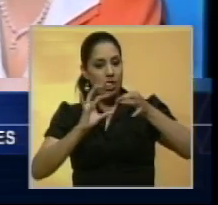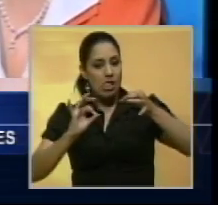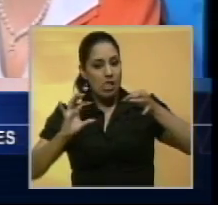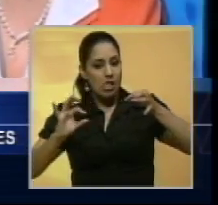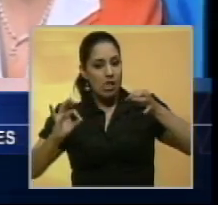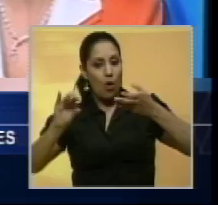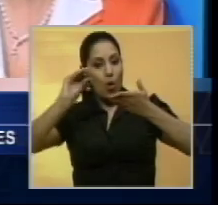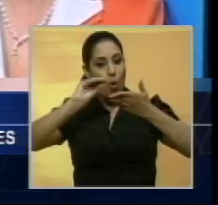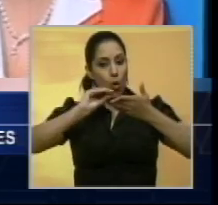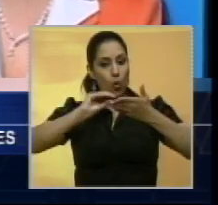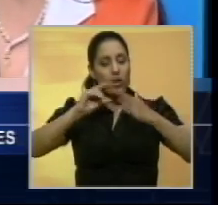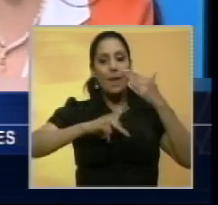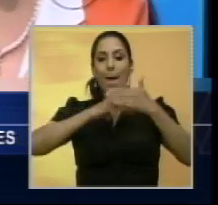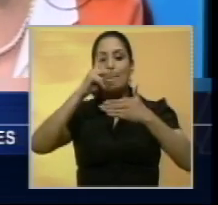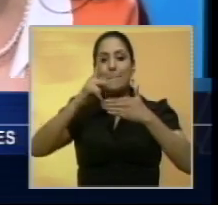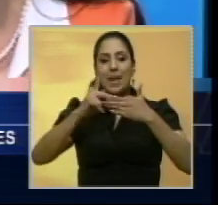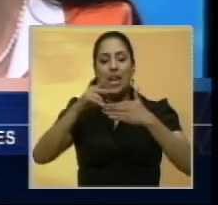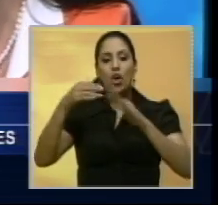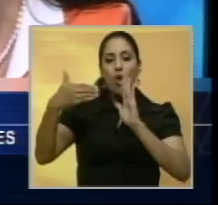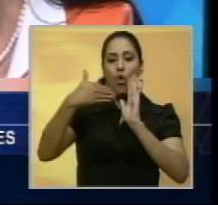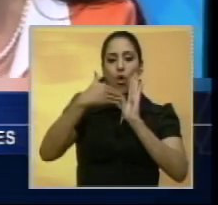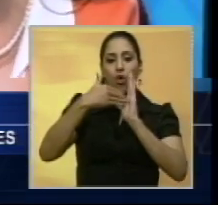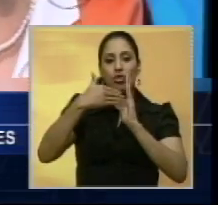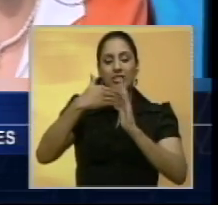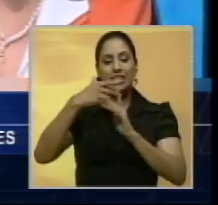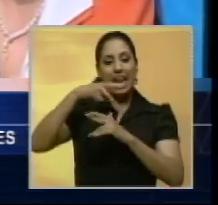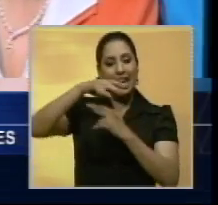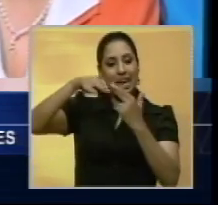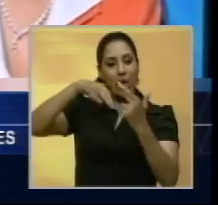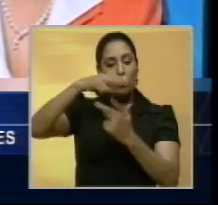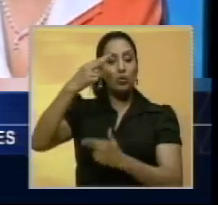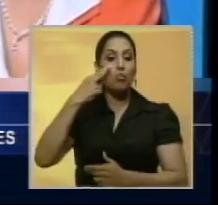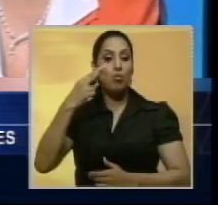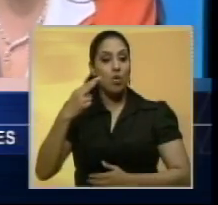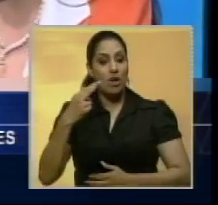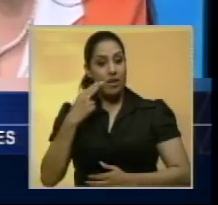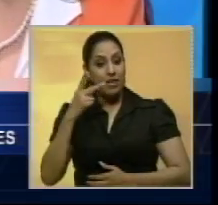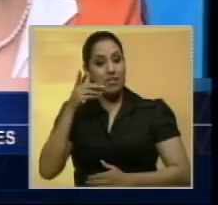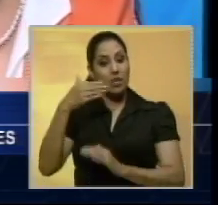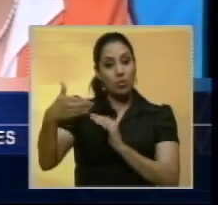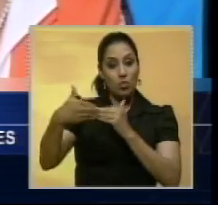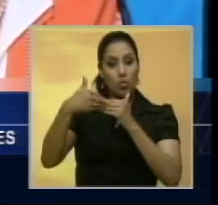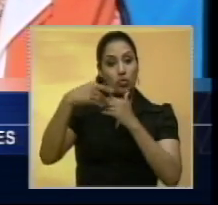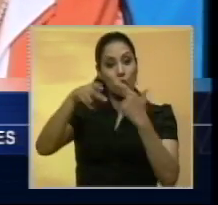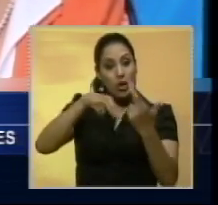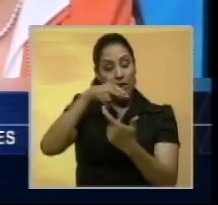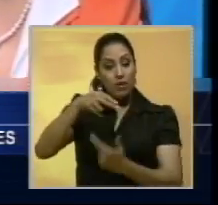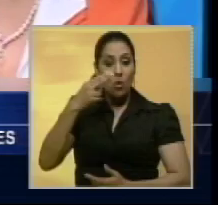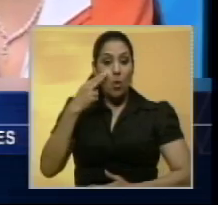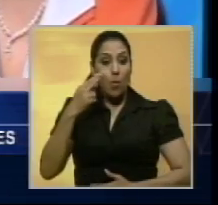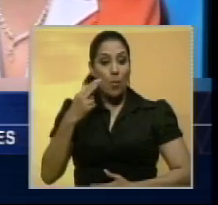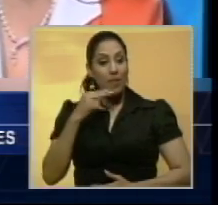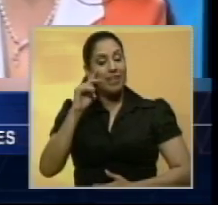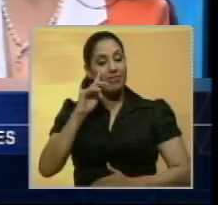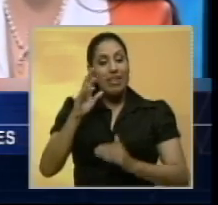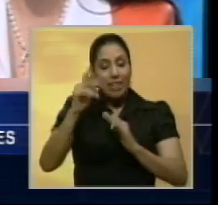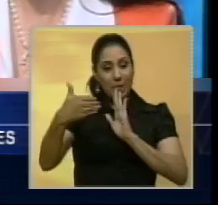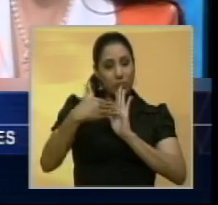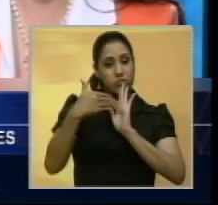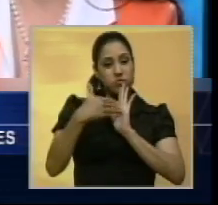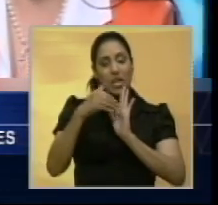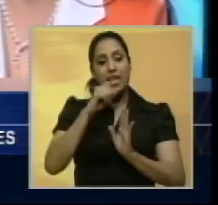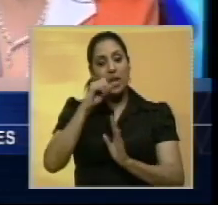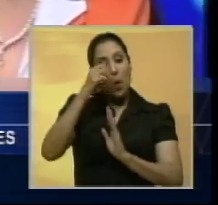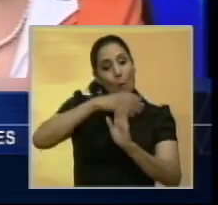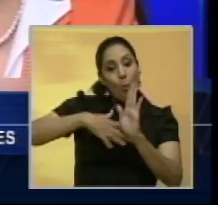o reeditar un plan Cóndor contra la revolución bolivariana. Y en ese atentado contra la revolución bolivariana está atentando también